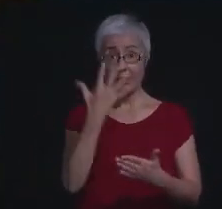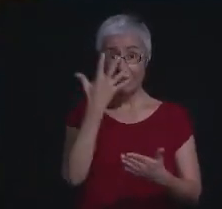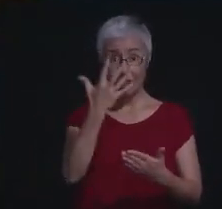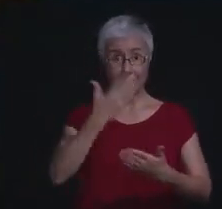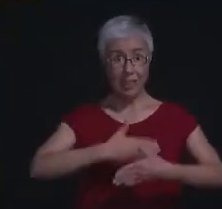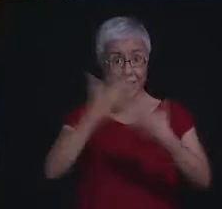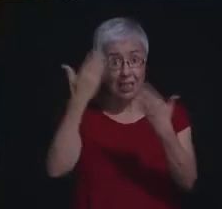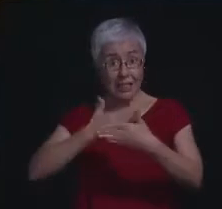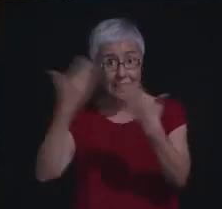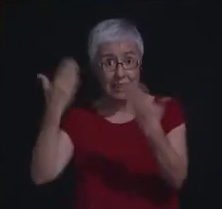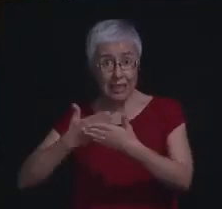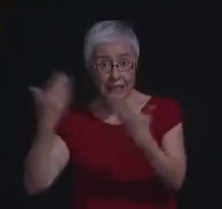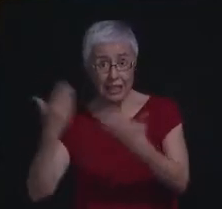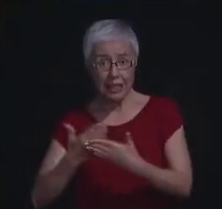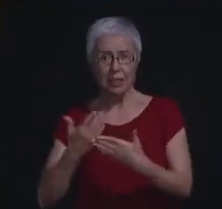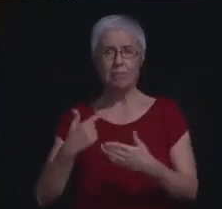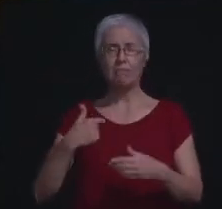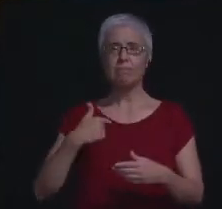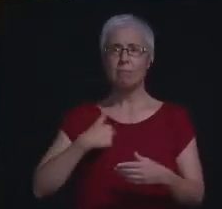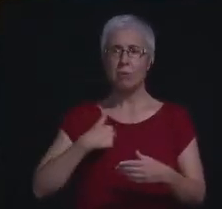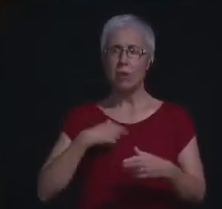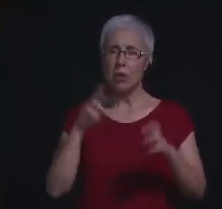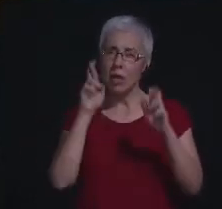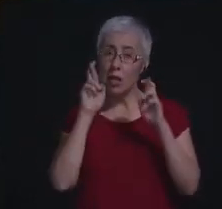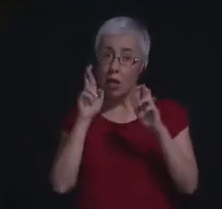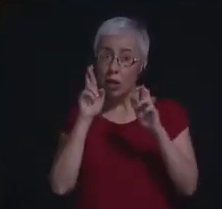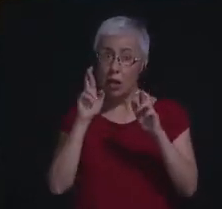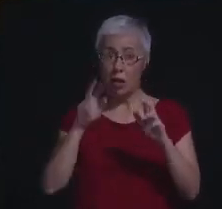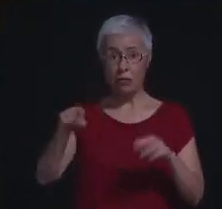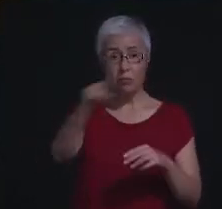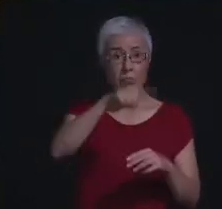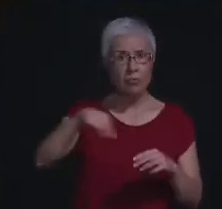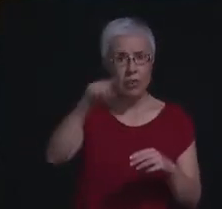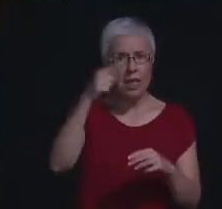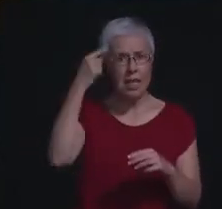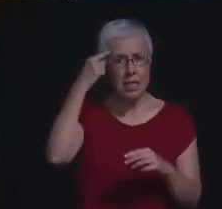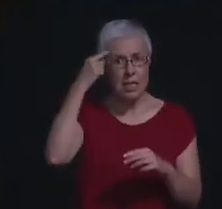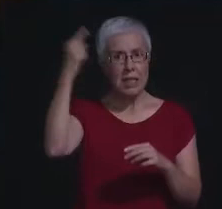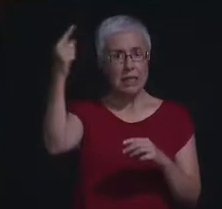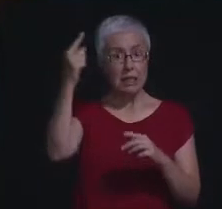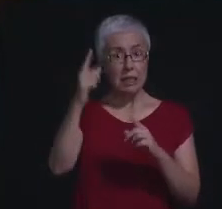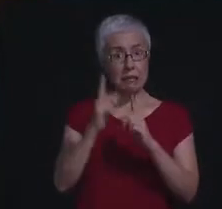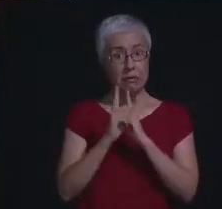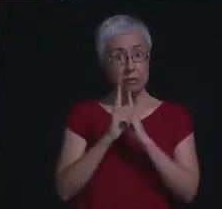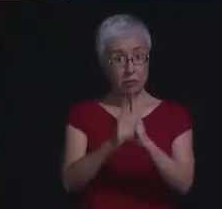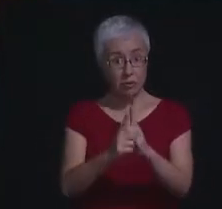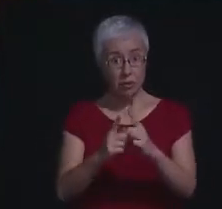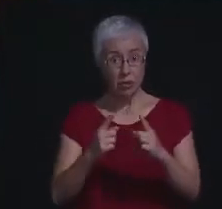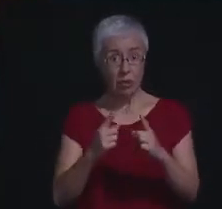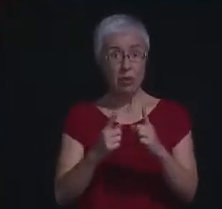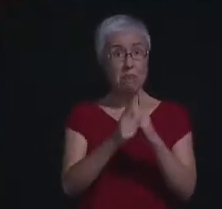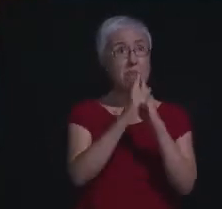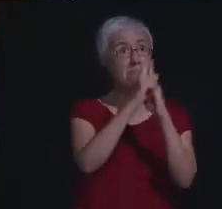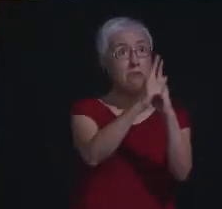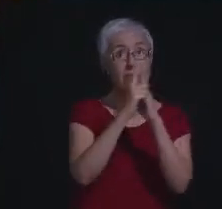sido y hemos querido sobre todo inspiraros, compartir con vosotros experiencias, pero también hemos querido